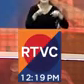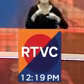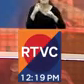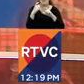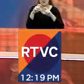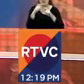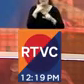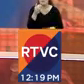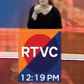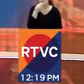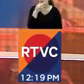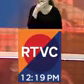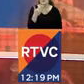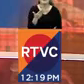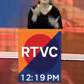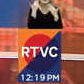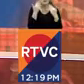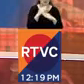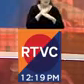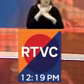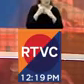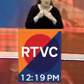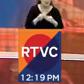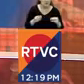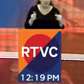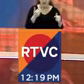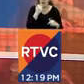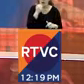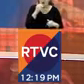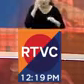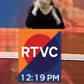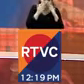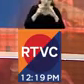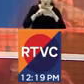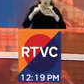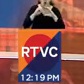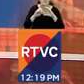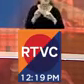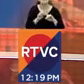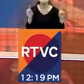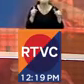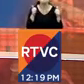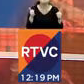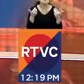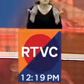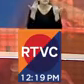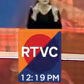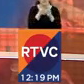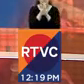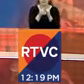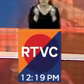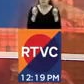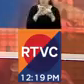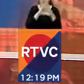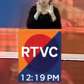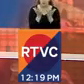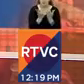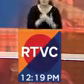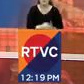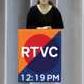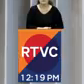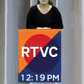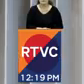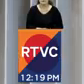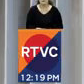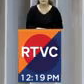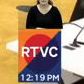sus pastillas son eficaces en la disminución de la variante Omicron. Panorama del COVID en el mundo. justo